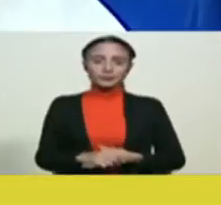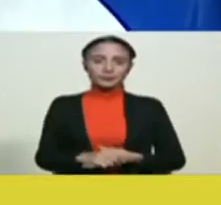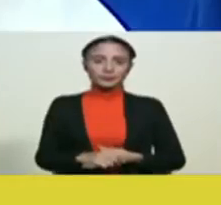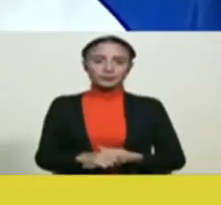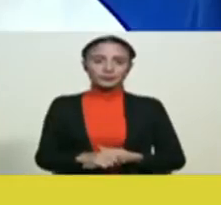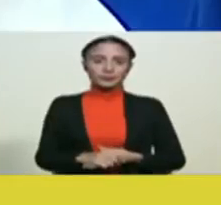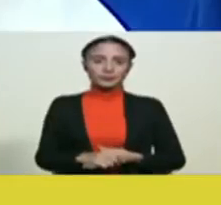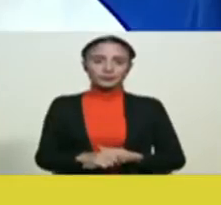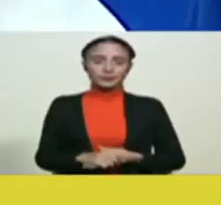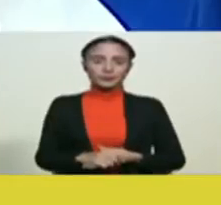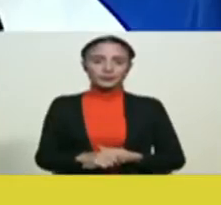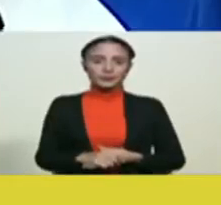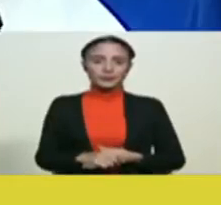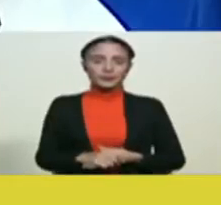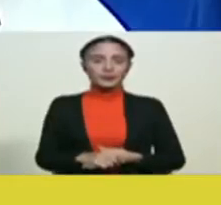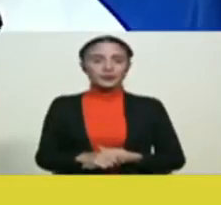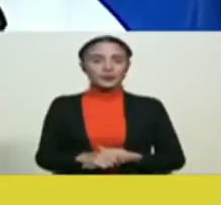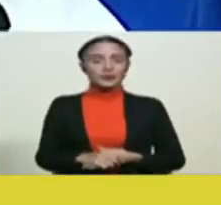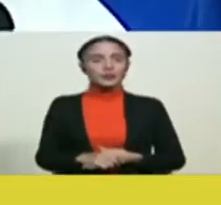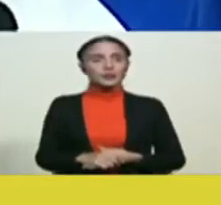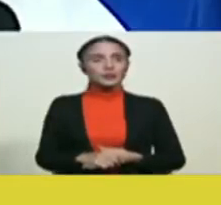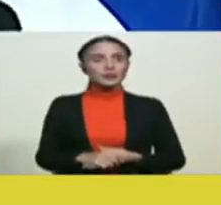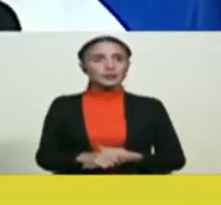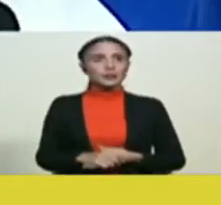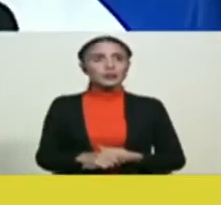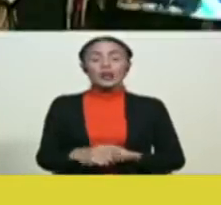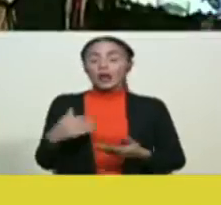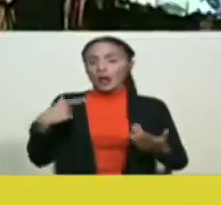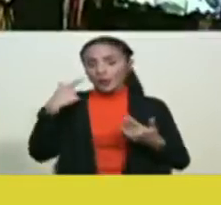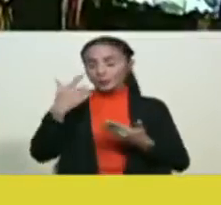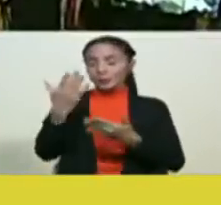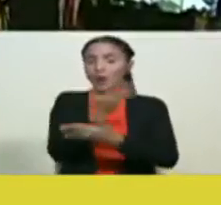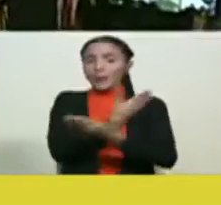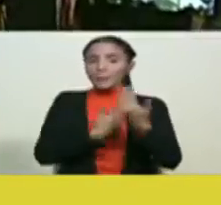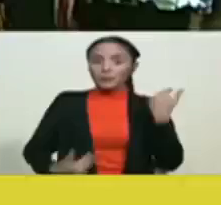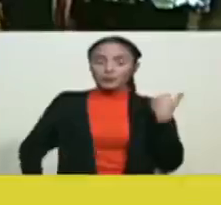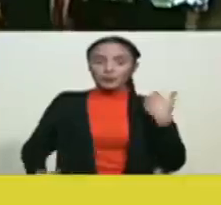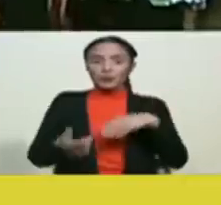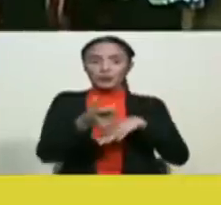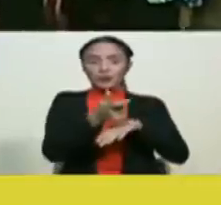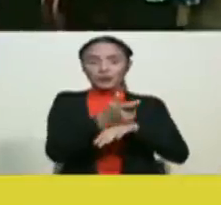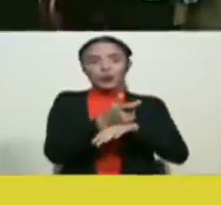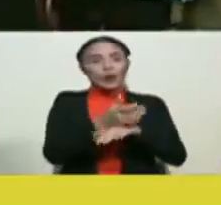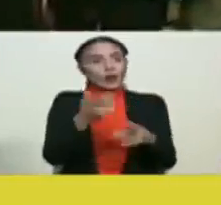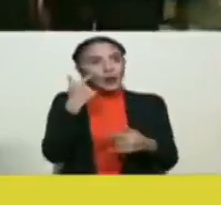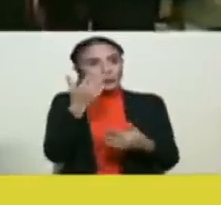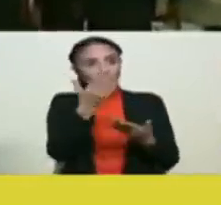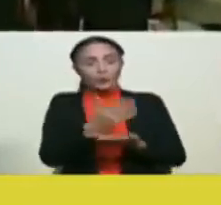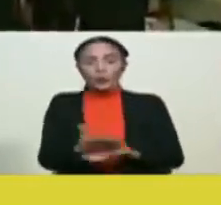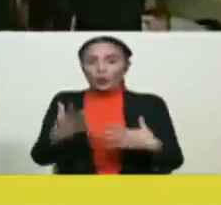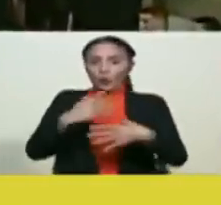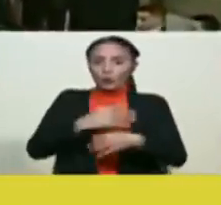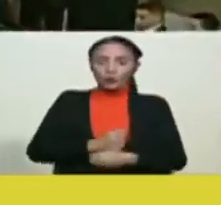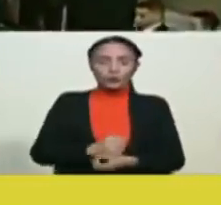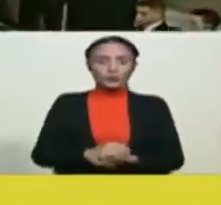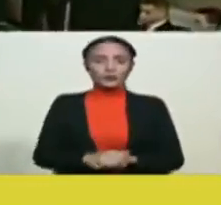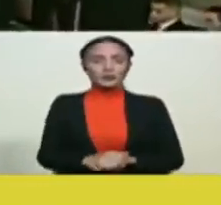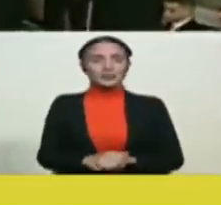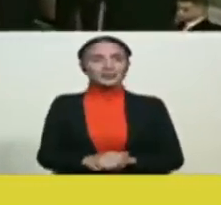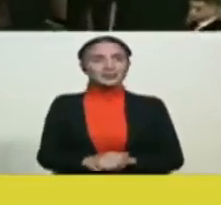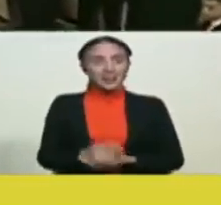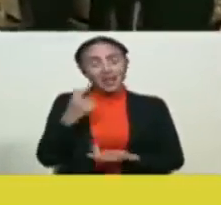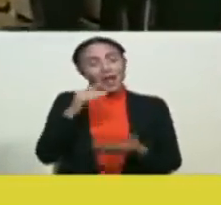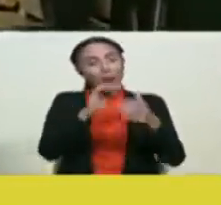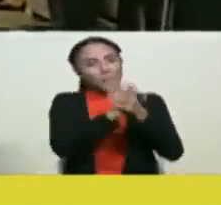nosotros yo confío compañero presidente confío compañero y